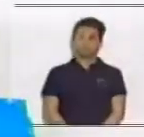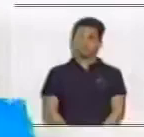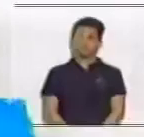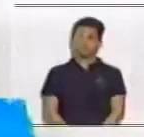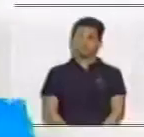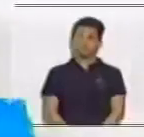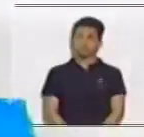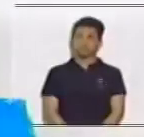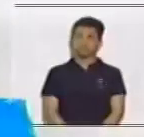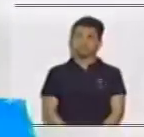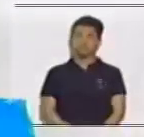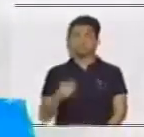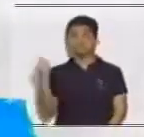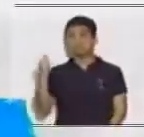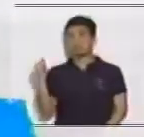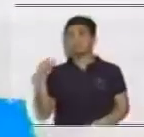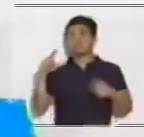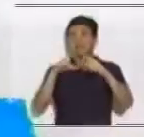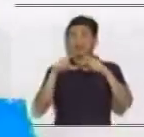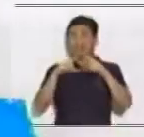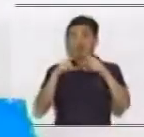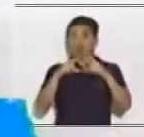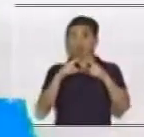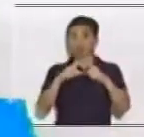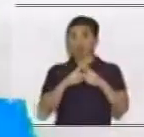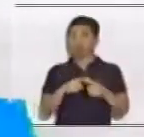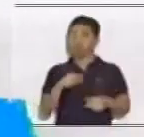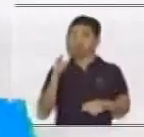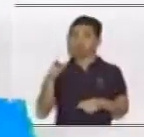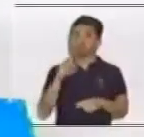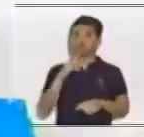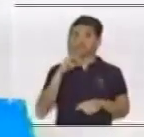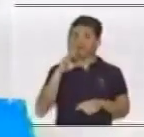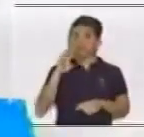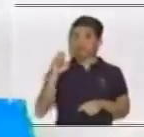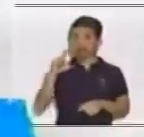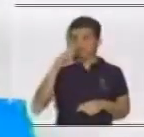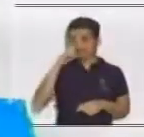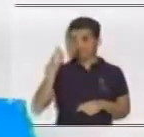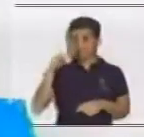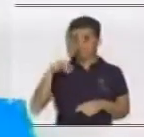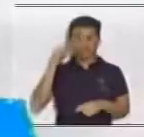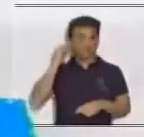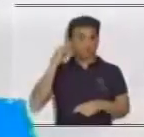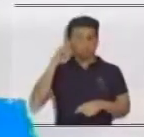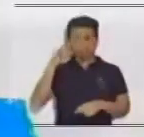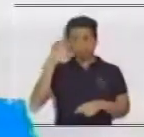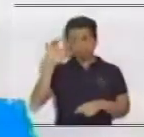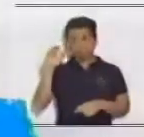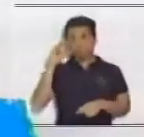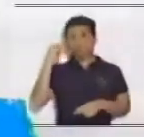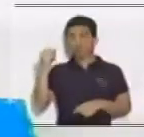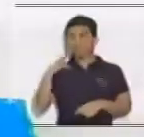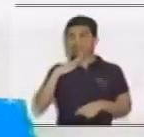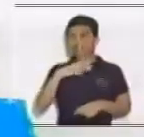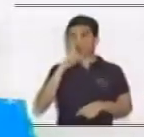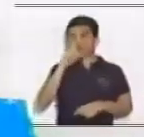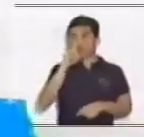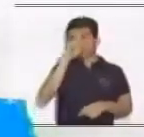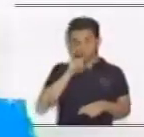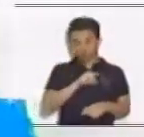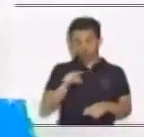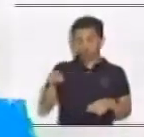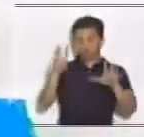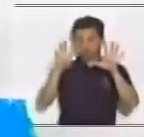En un triángulo de este tipo, repito, que sea rectángulo, porque tiene un ángulo recto, ya dijimos que ese ángulo